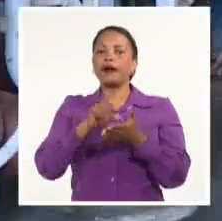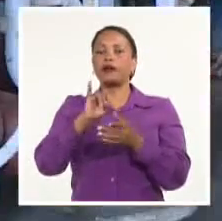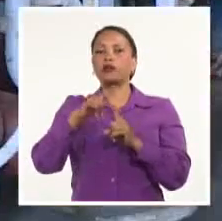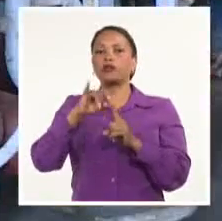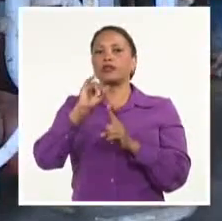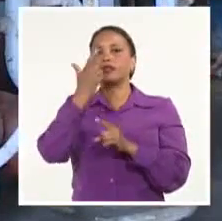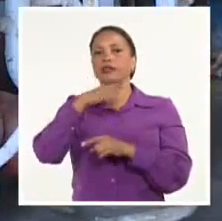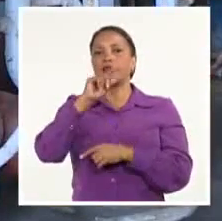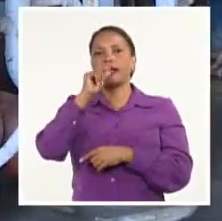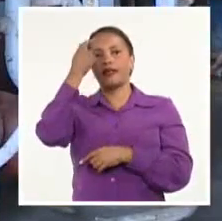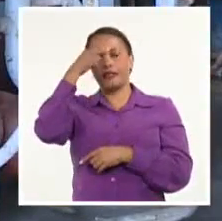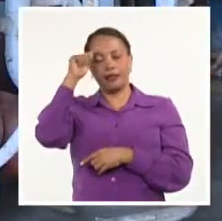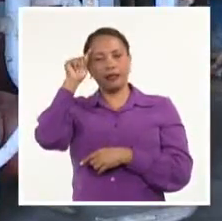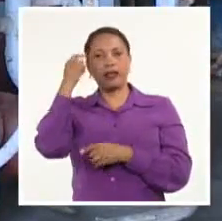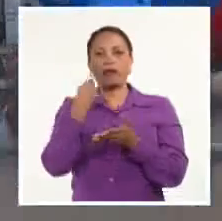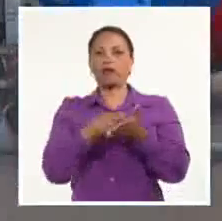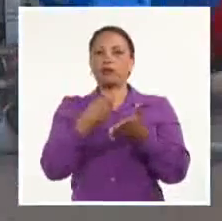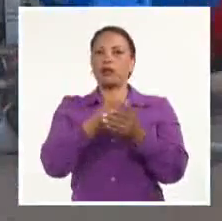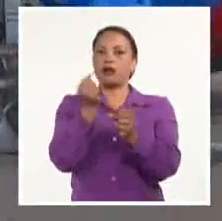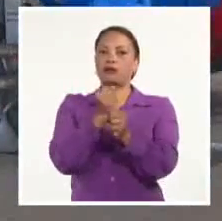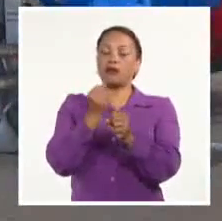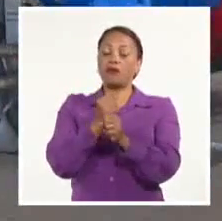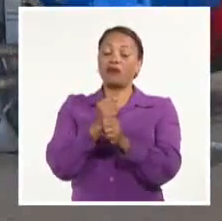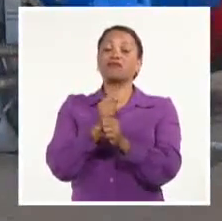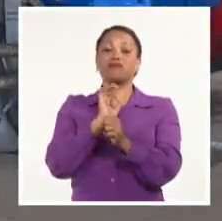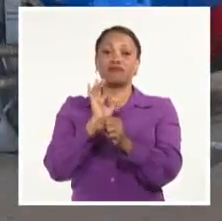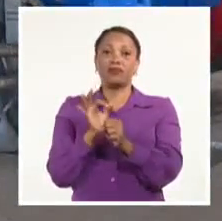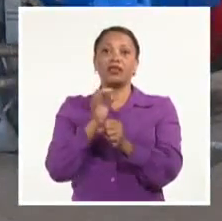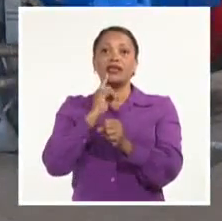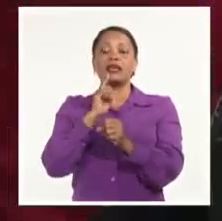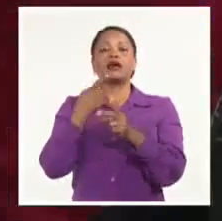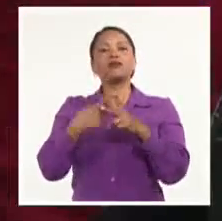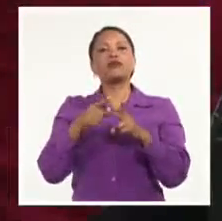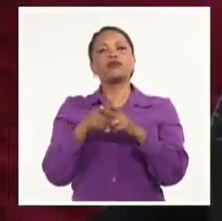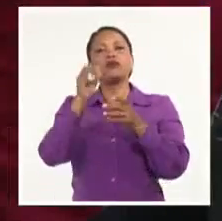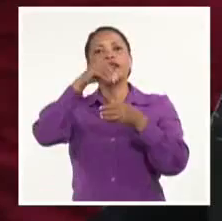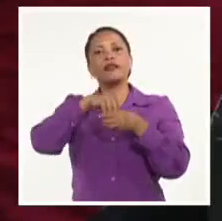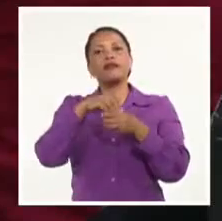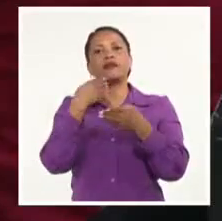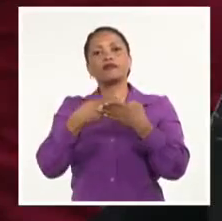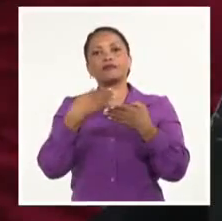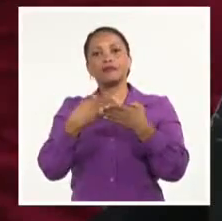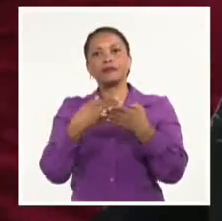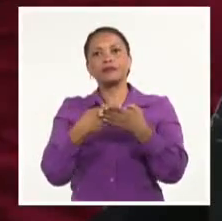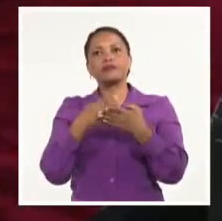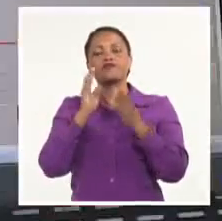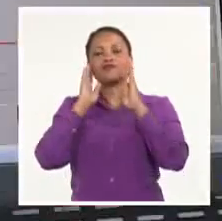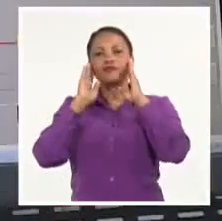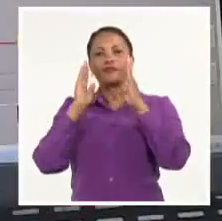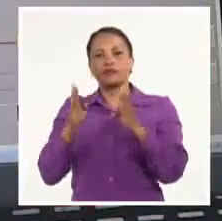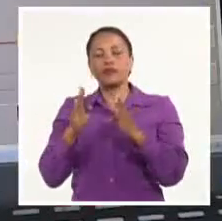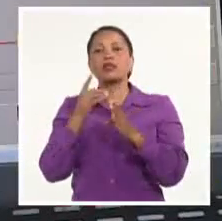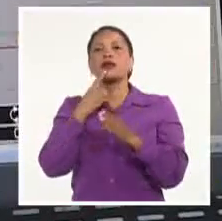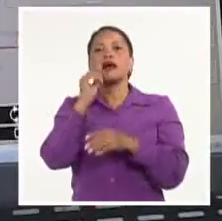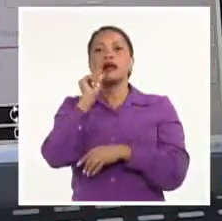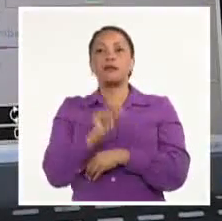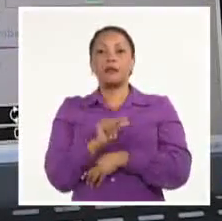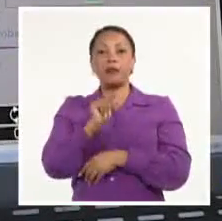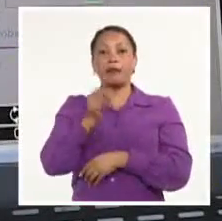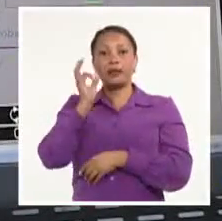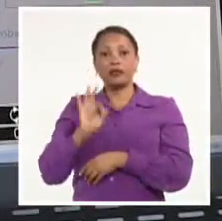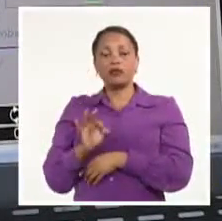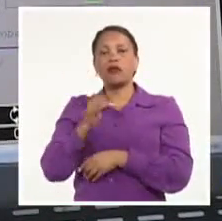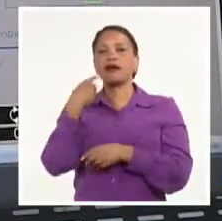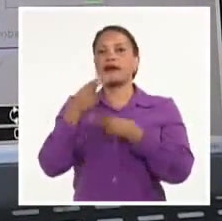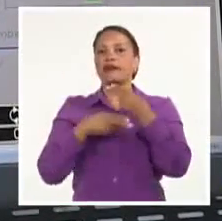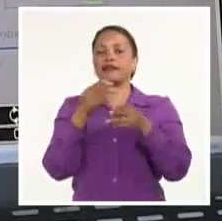trabajadores. Ante esa realidad, las soluciones dentro de la planta apuntan a perfiles amplios de ocupación que permiten a un mismo operario